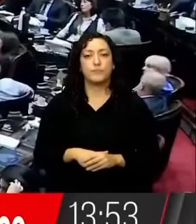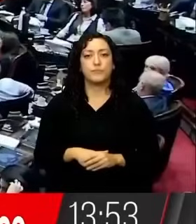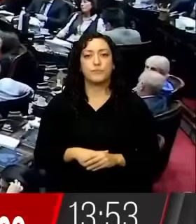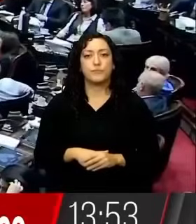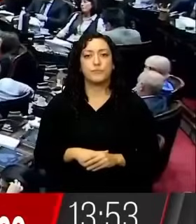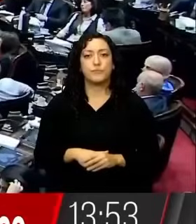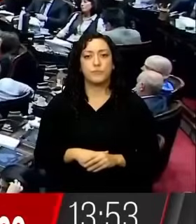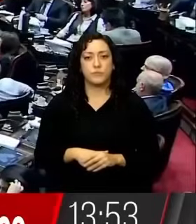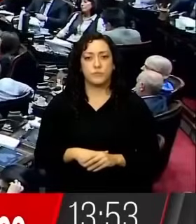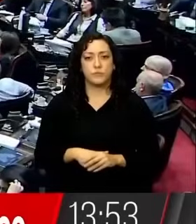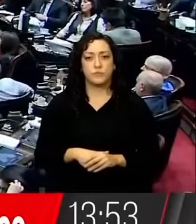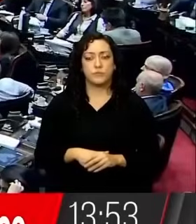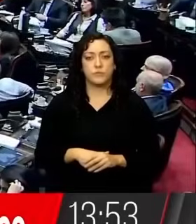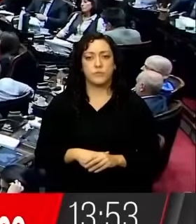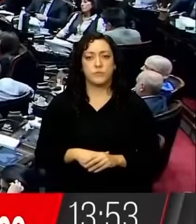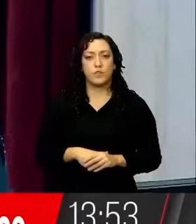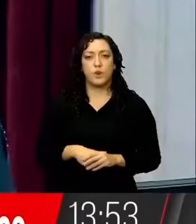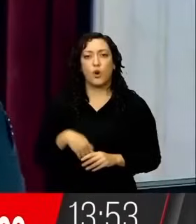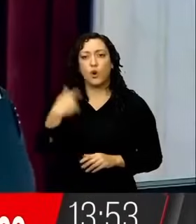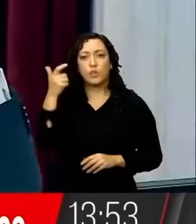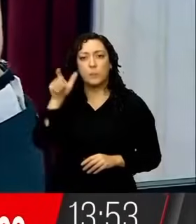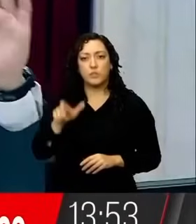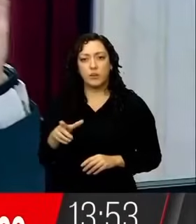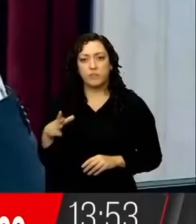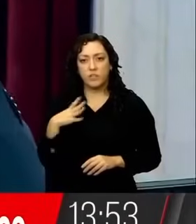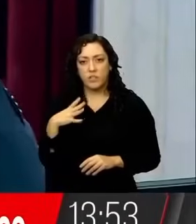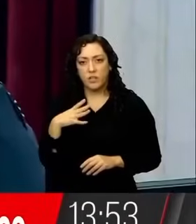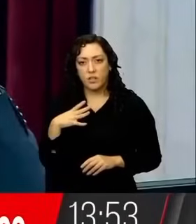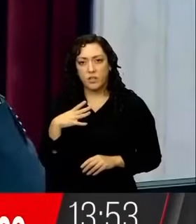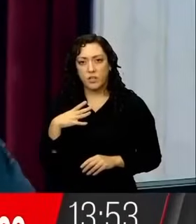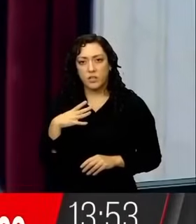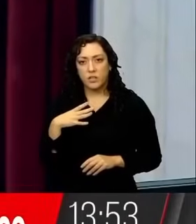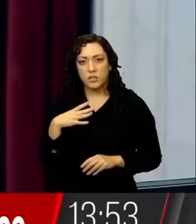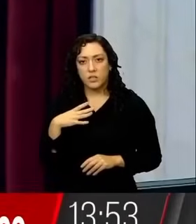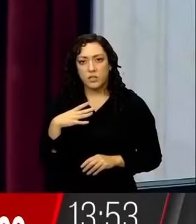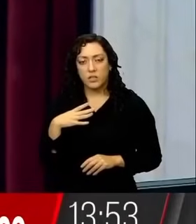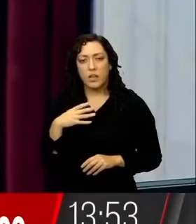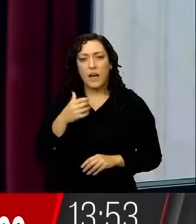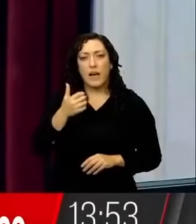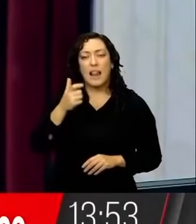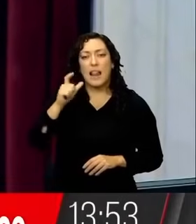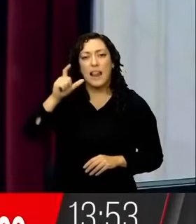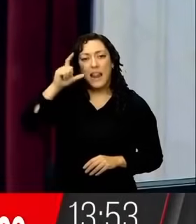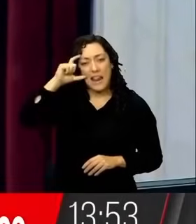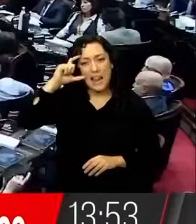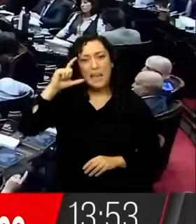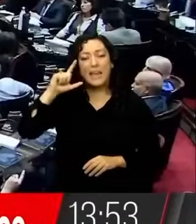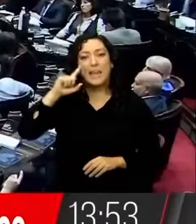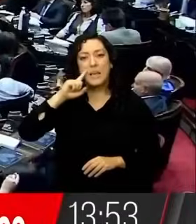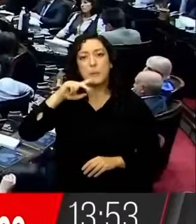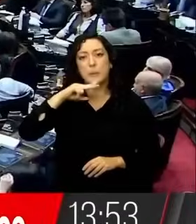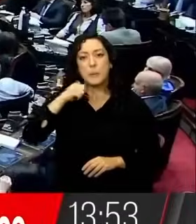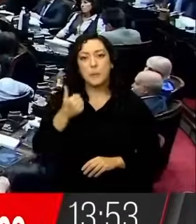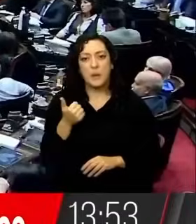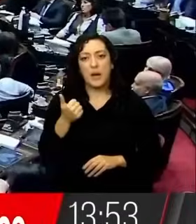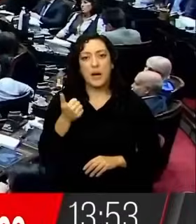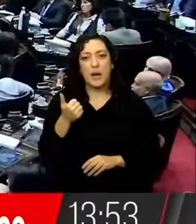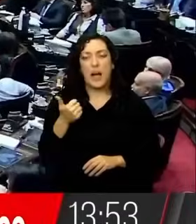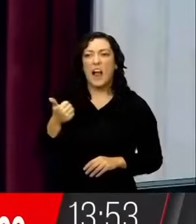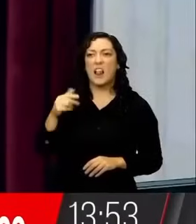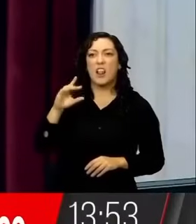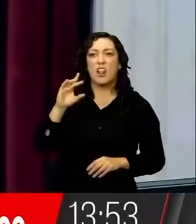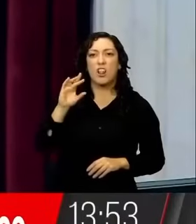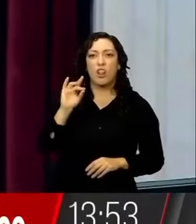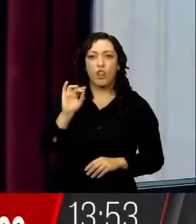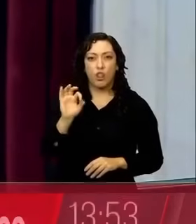Negativo. Sí, era yo el que me ¿Alguien más quedó sin votar? Leiva. Ana Leiva. Aldo.